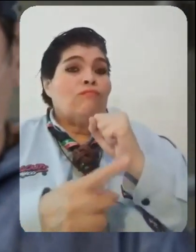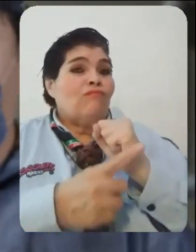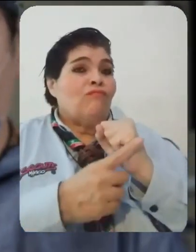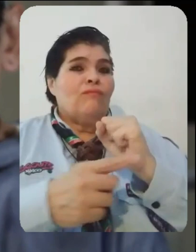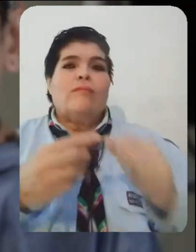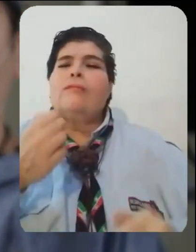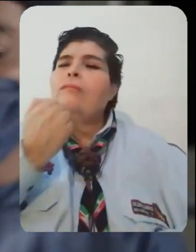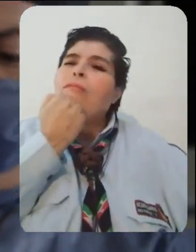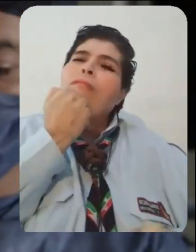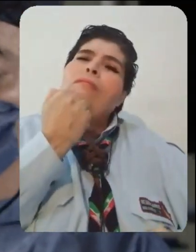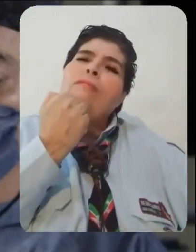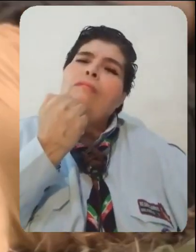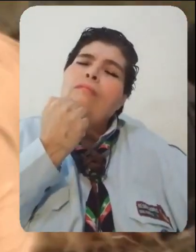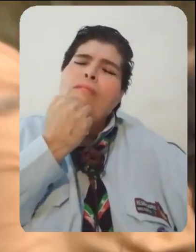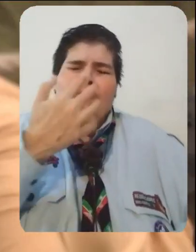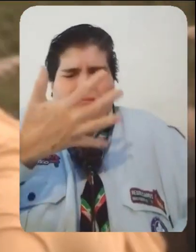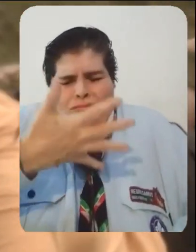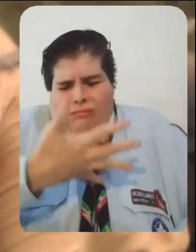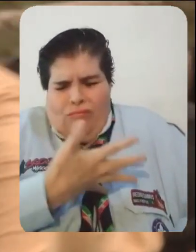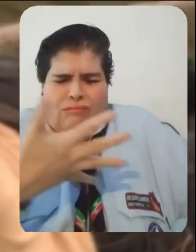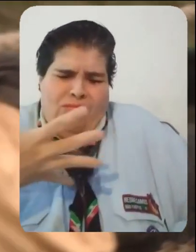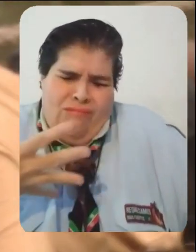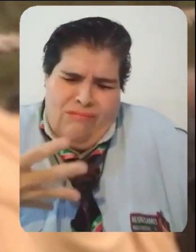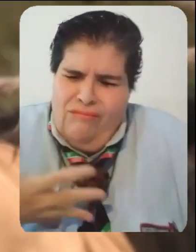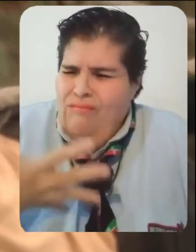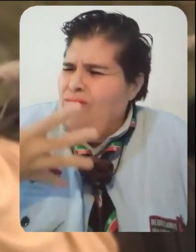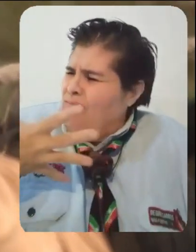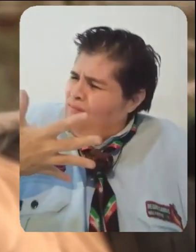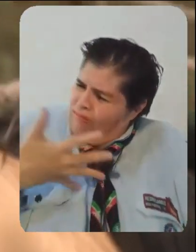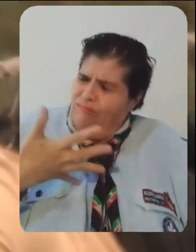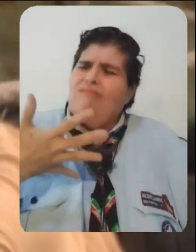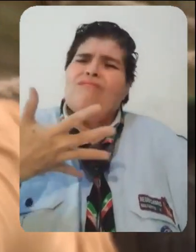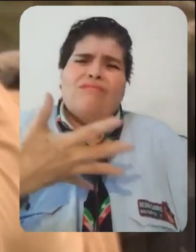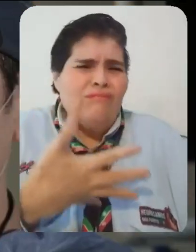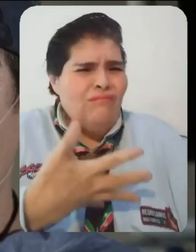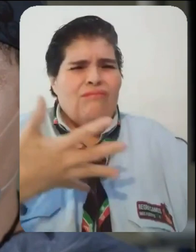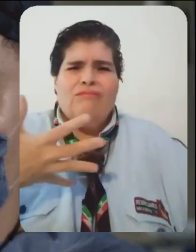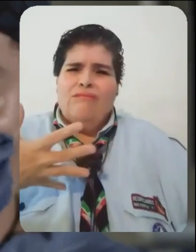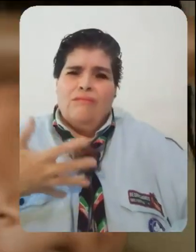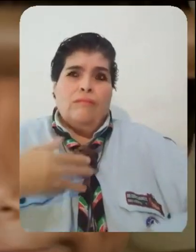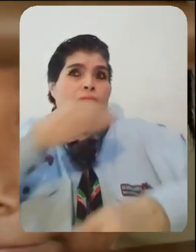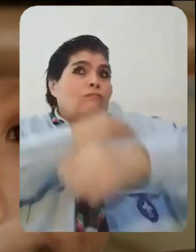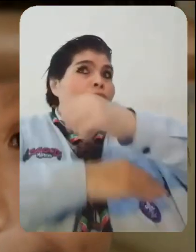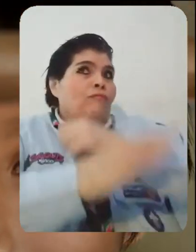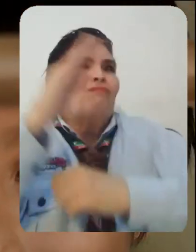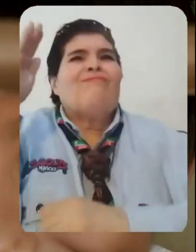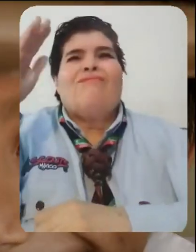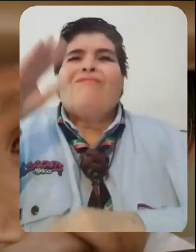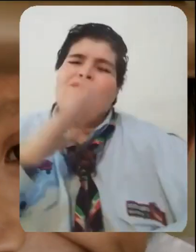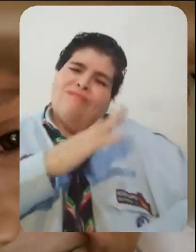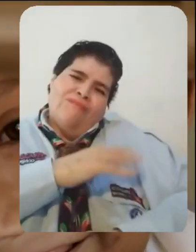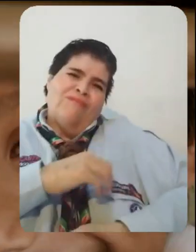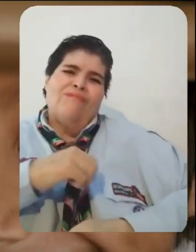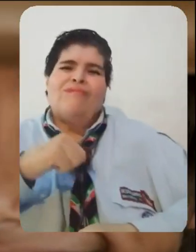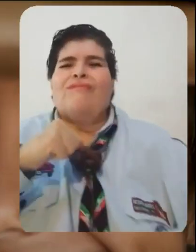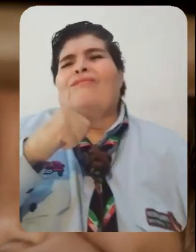No importan los problemas que tenga que afrontar. No importa